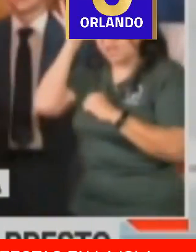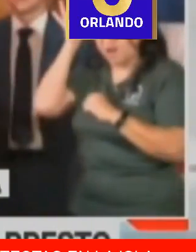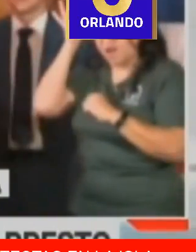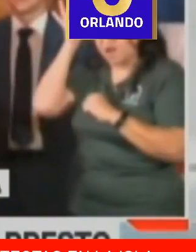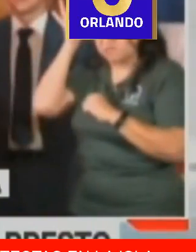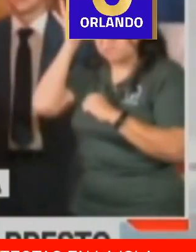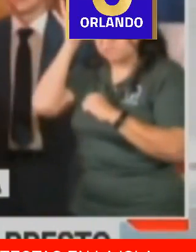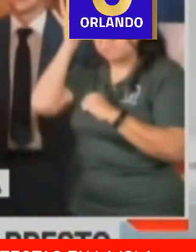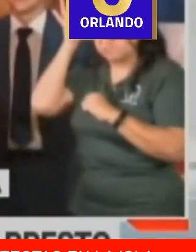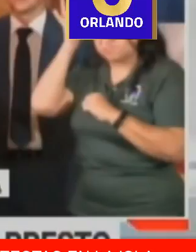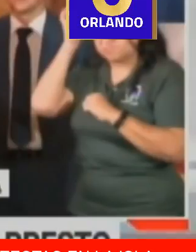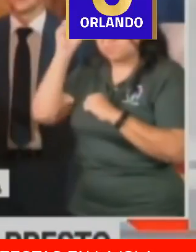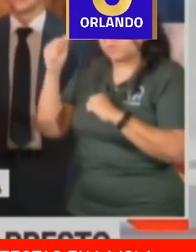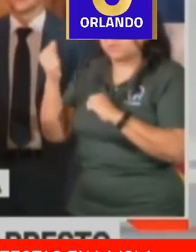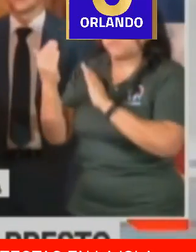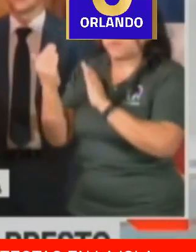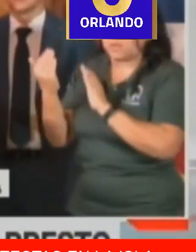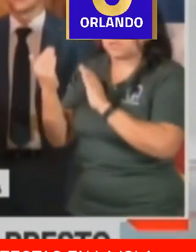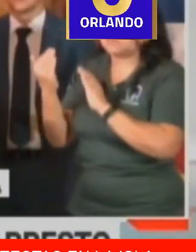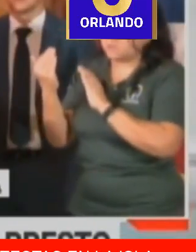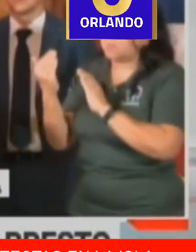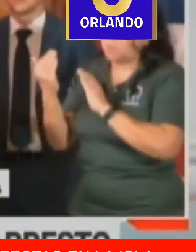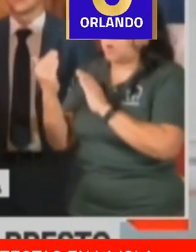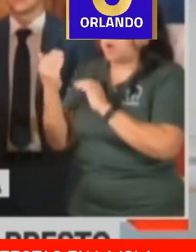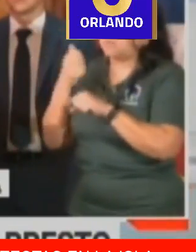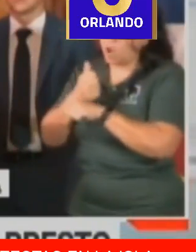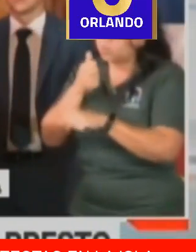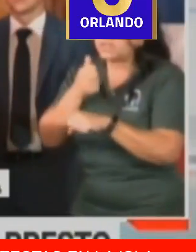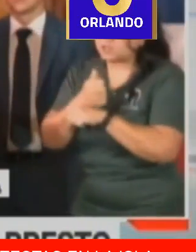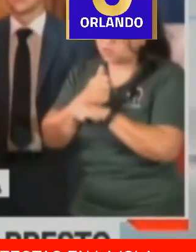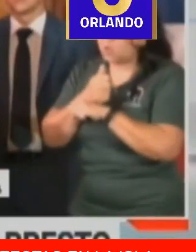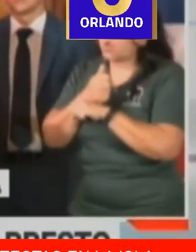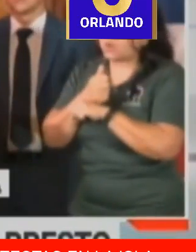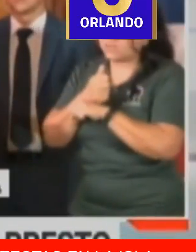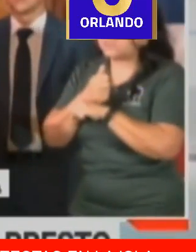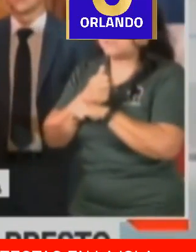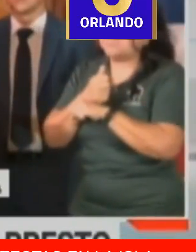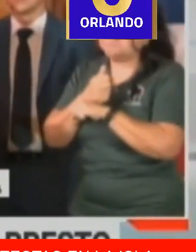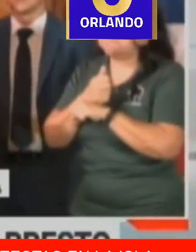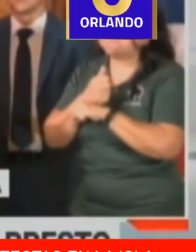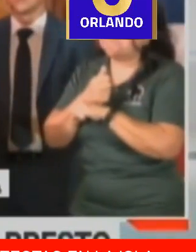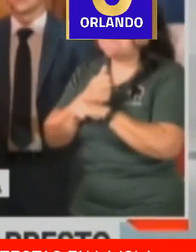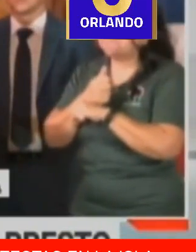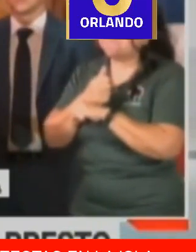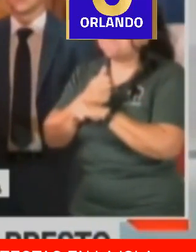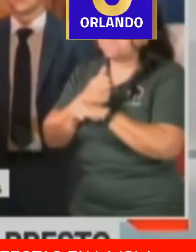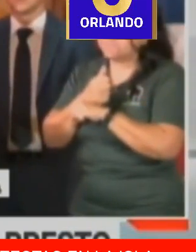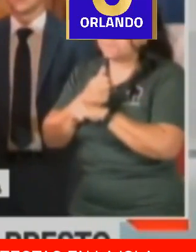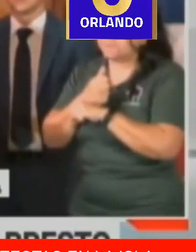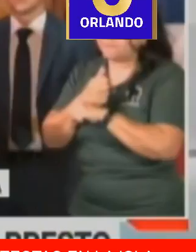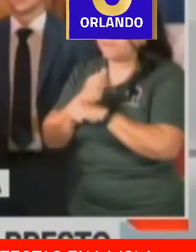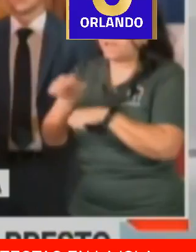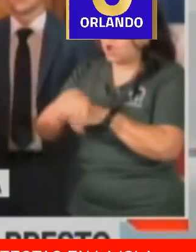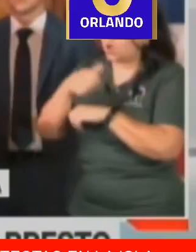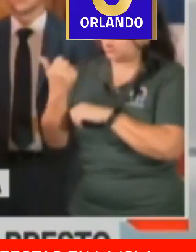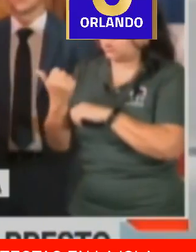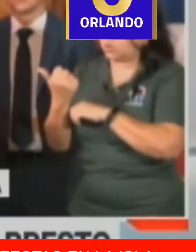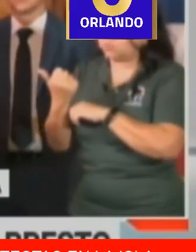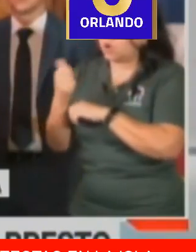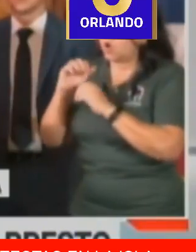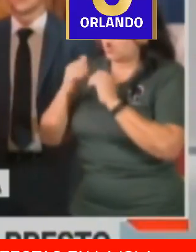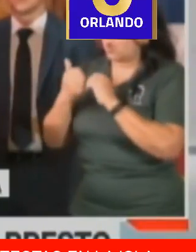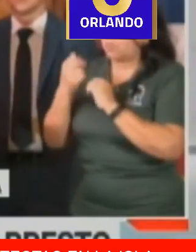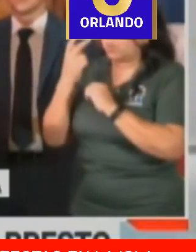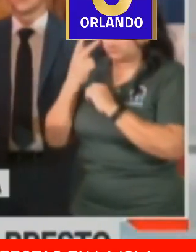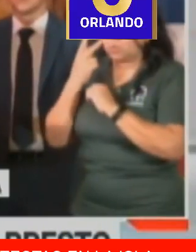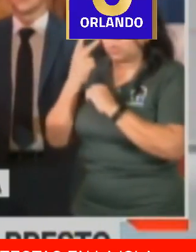entregarse ante las acusaciones que tiene en su contra, que fue una clave en su gabinete? Y lo otro es, ¿cómo usted ve